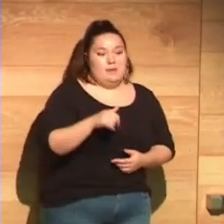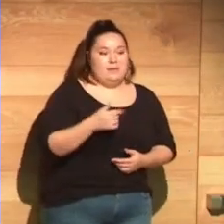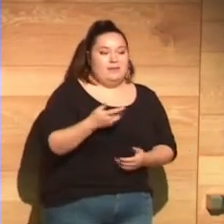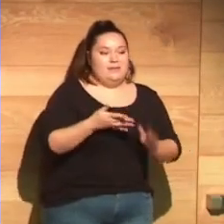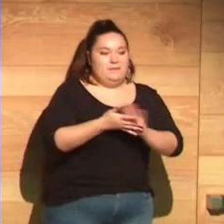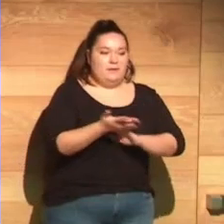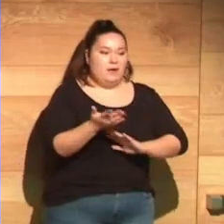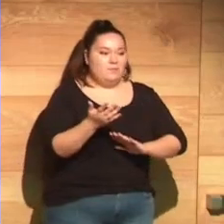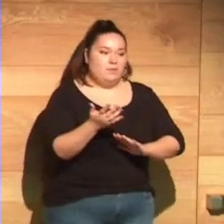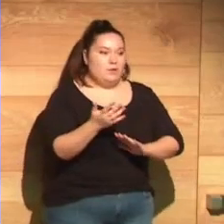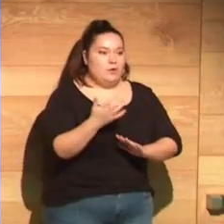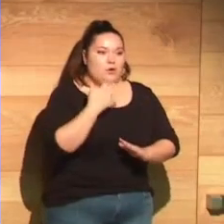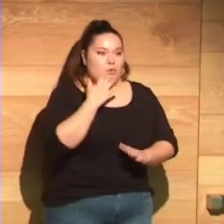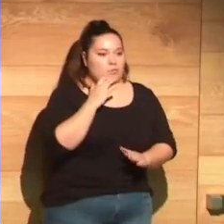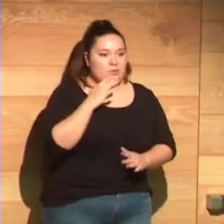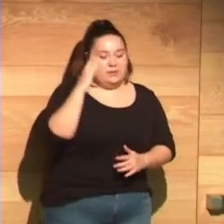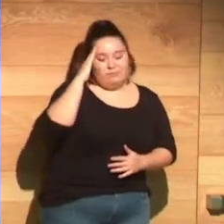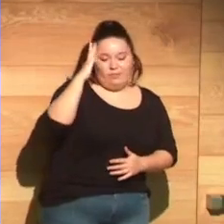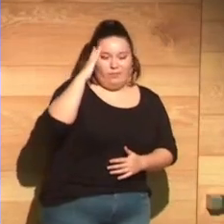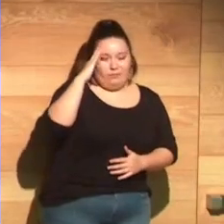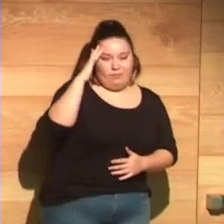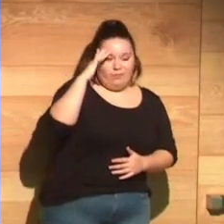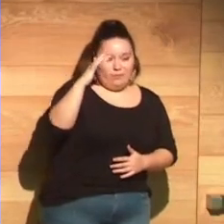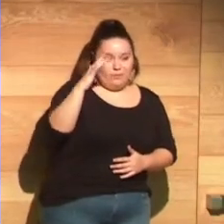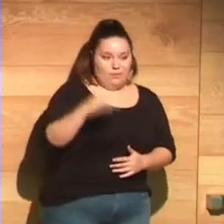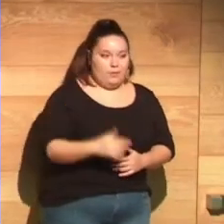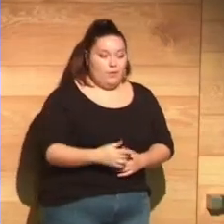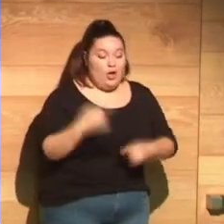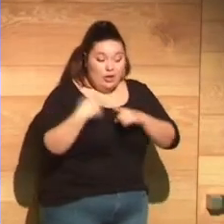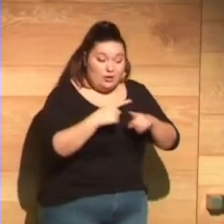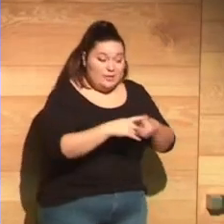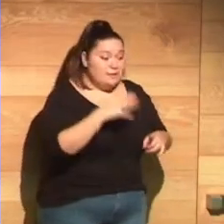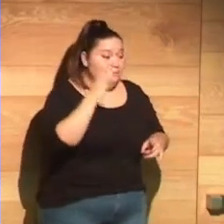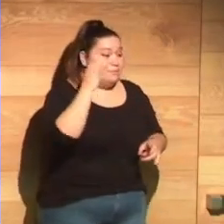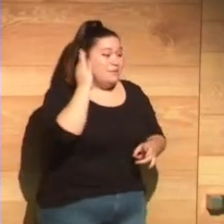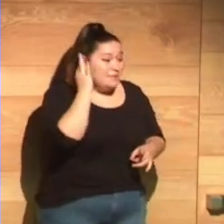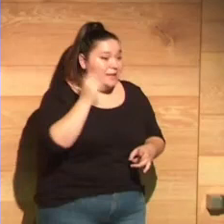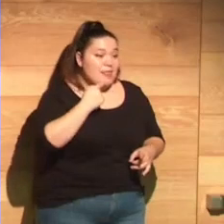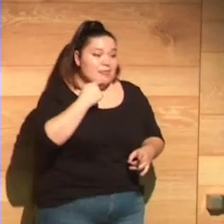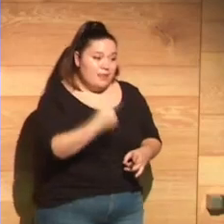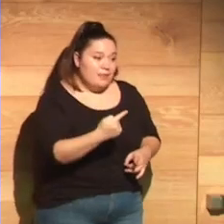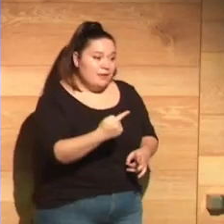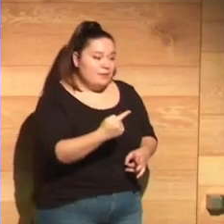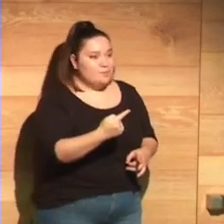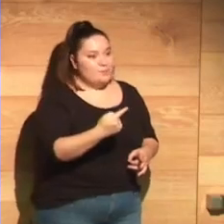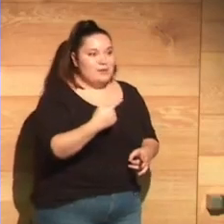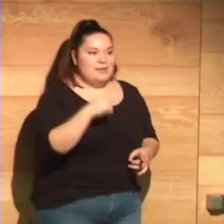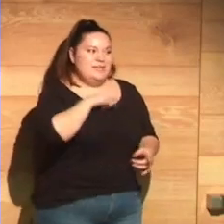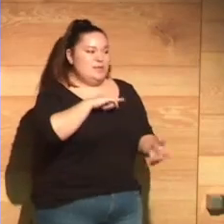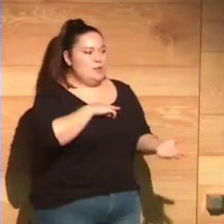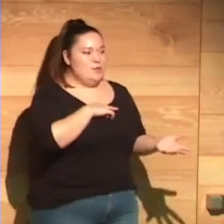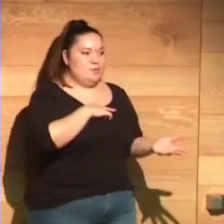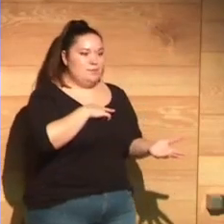propia memoria hace edición y ya ficciona. Esto lo mezclo yo